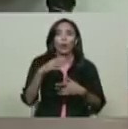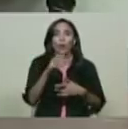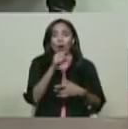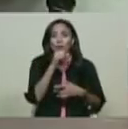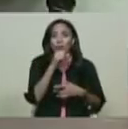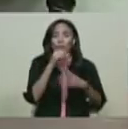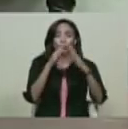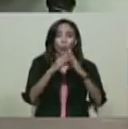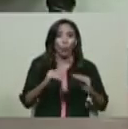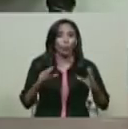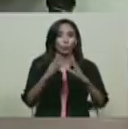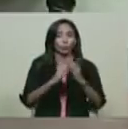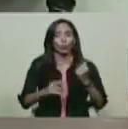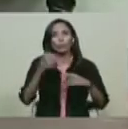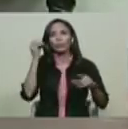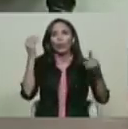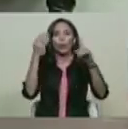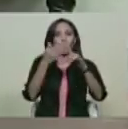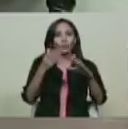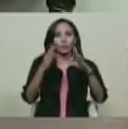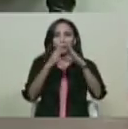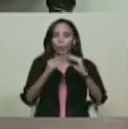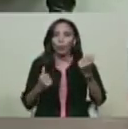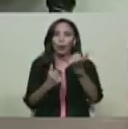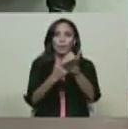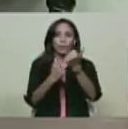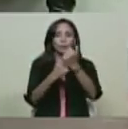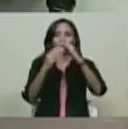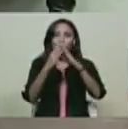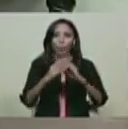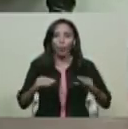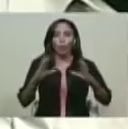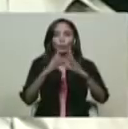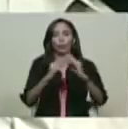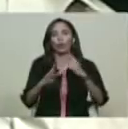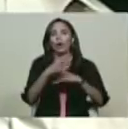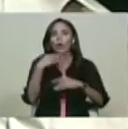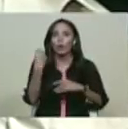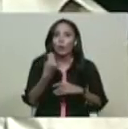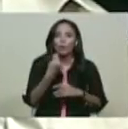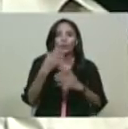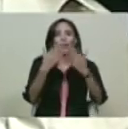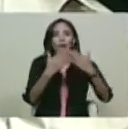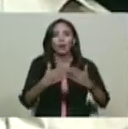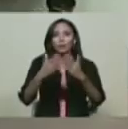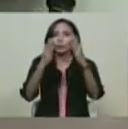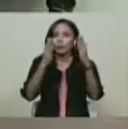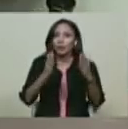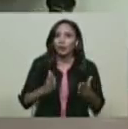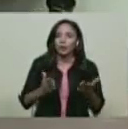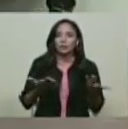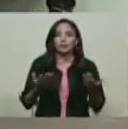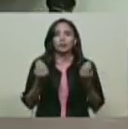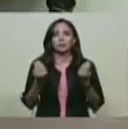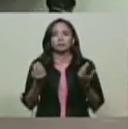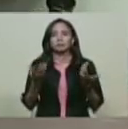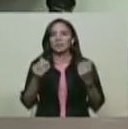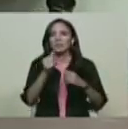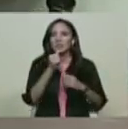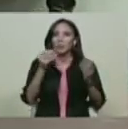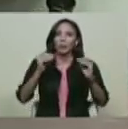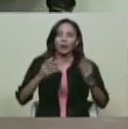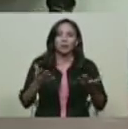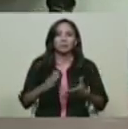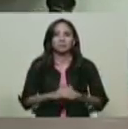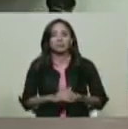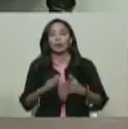compañero. Las metas que nos hemos propuesto para proteger a la juventud, a los estudiantes, para proteger